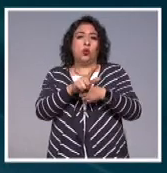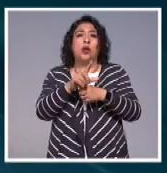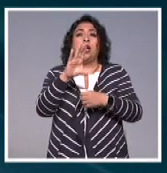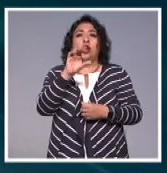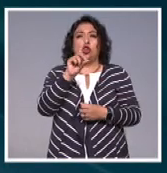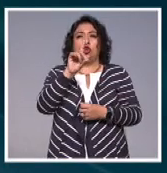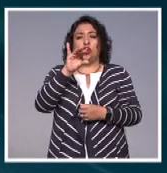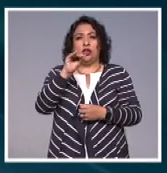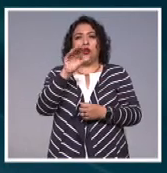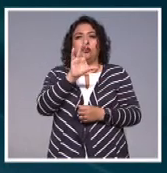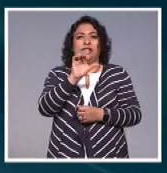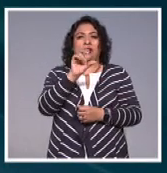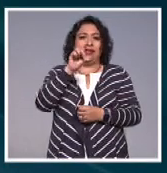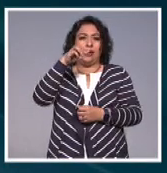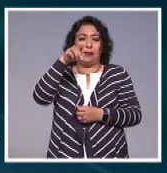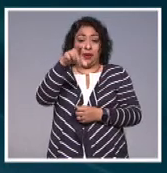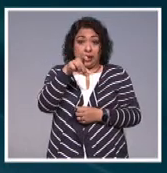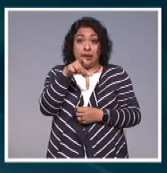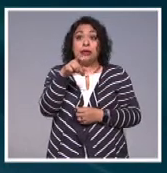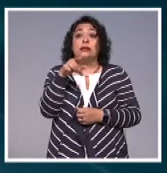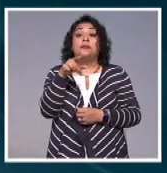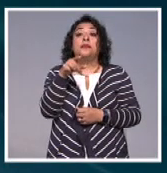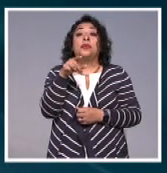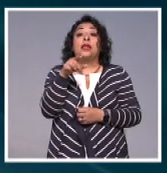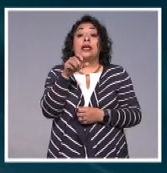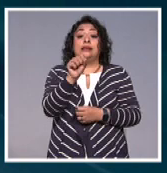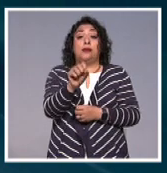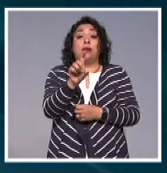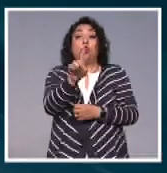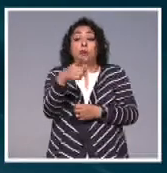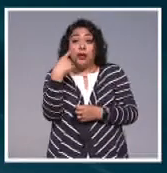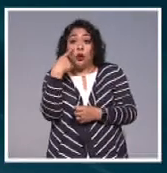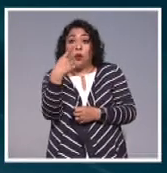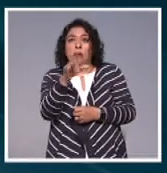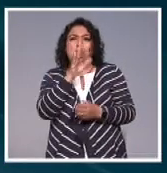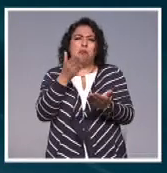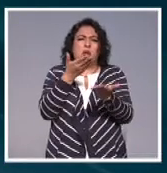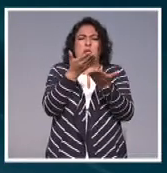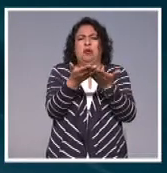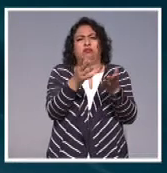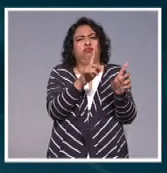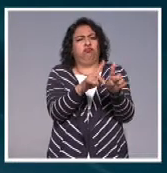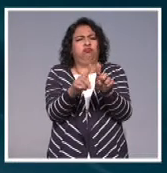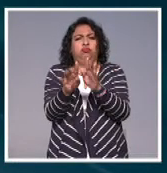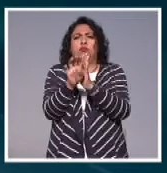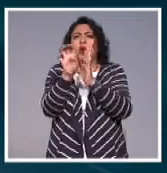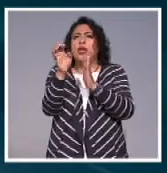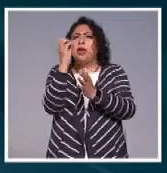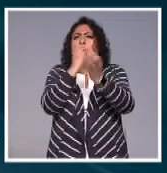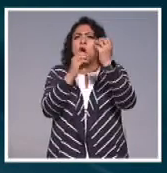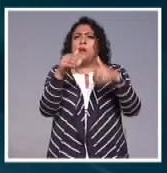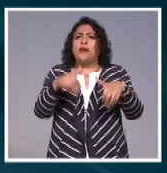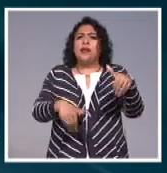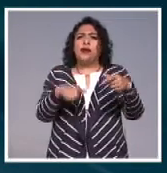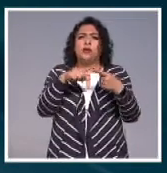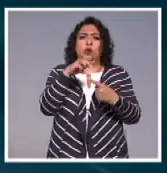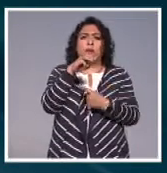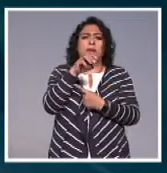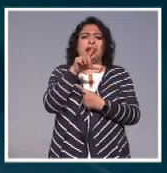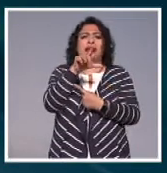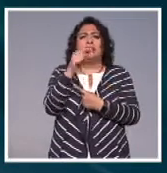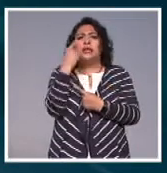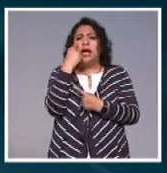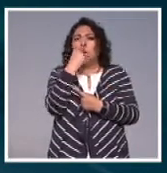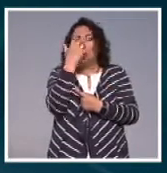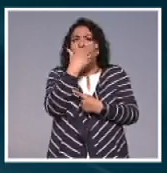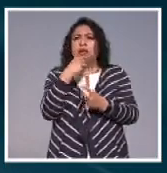Ciudad de México. De este fin de semana, el público podrá disfrutar propuestas tan diversas como las obras teatrales Melissa y Ojos Lindos